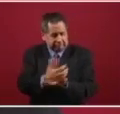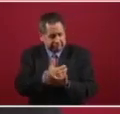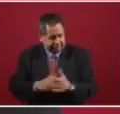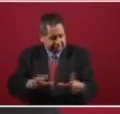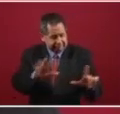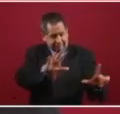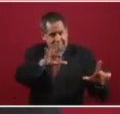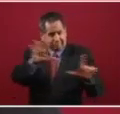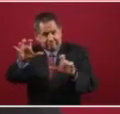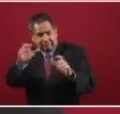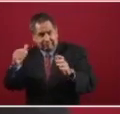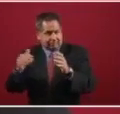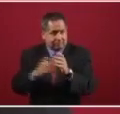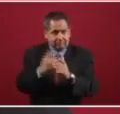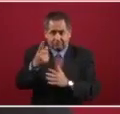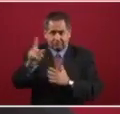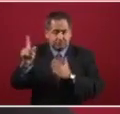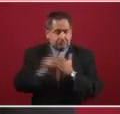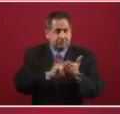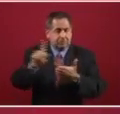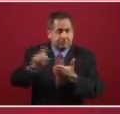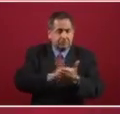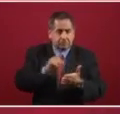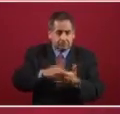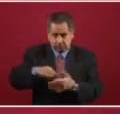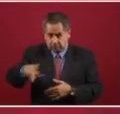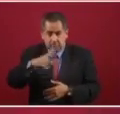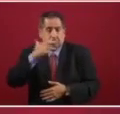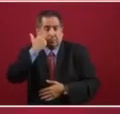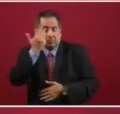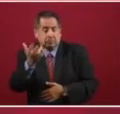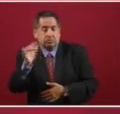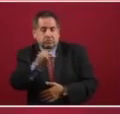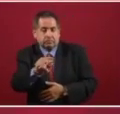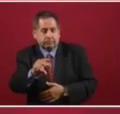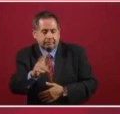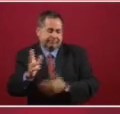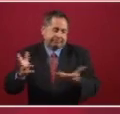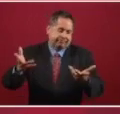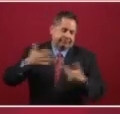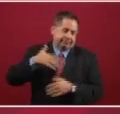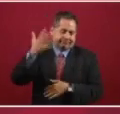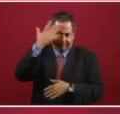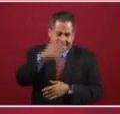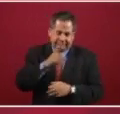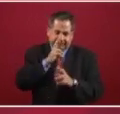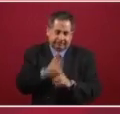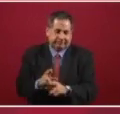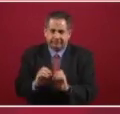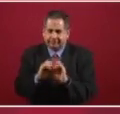mil pesos mensuales? Pues ya conozco el resultado de la encuesta.